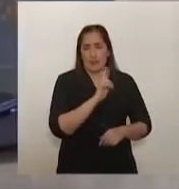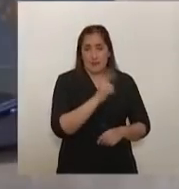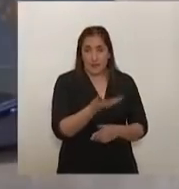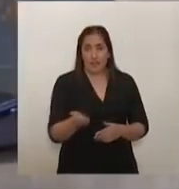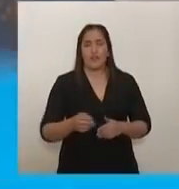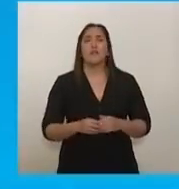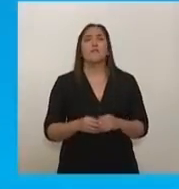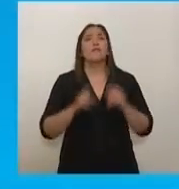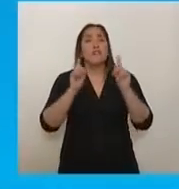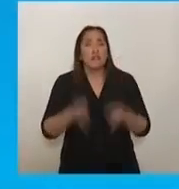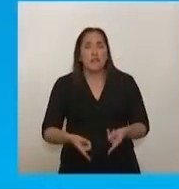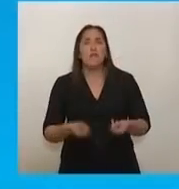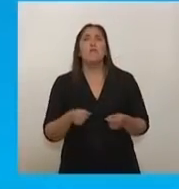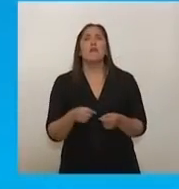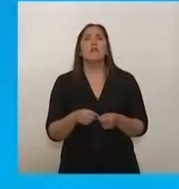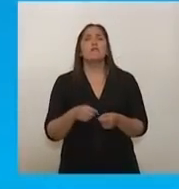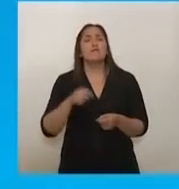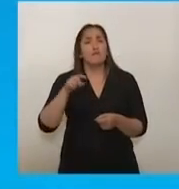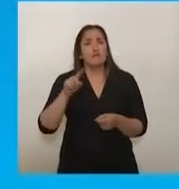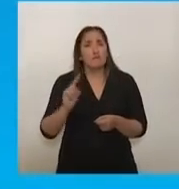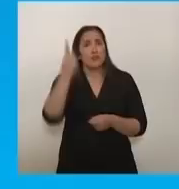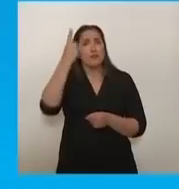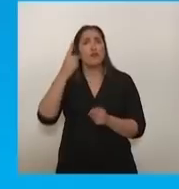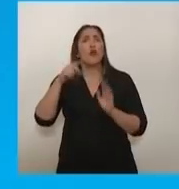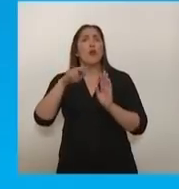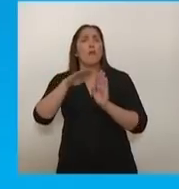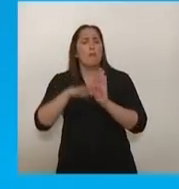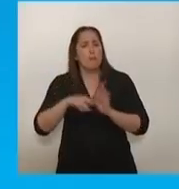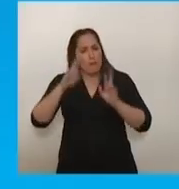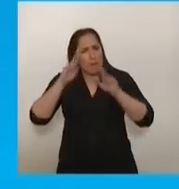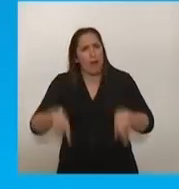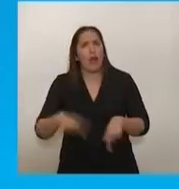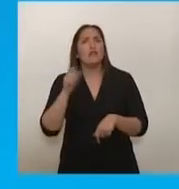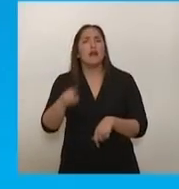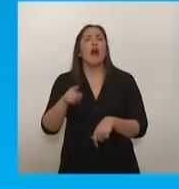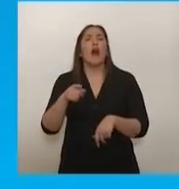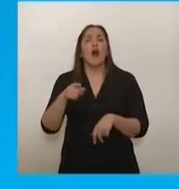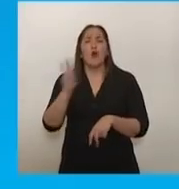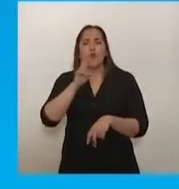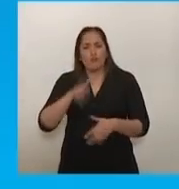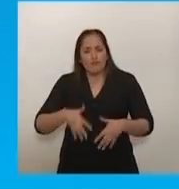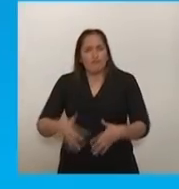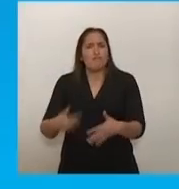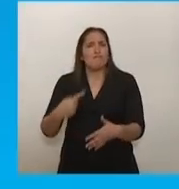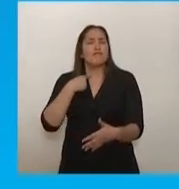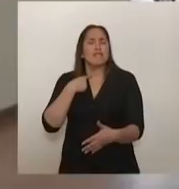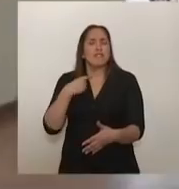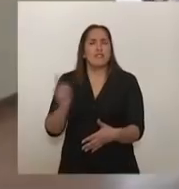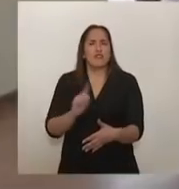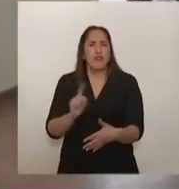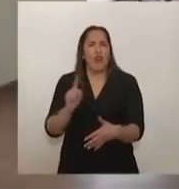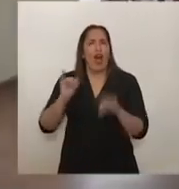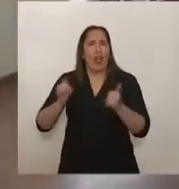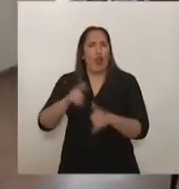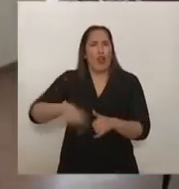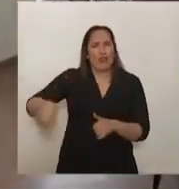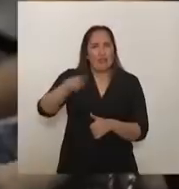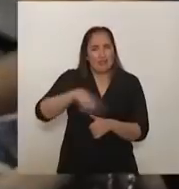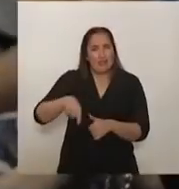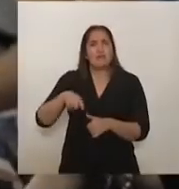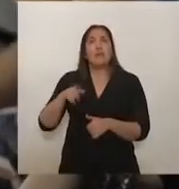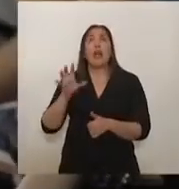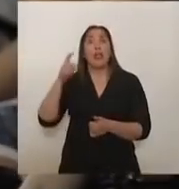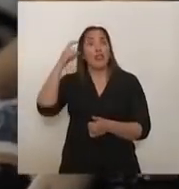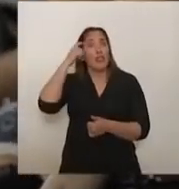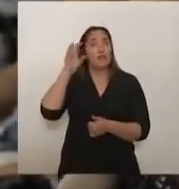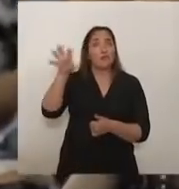éxito el primer Programa Nacional para combatir el embarazo adolescente no intencional. Trabajamos con 10